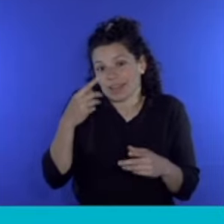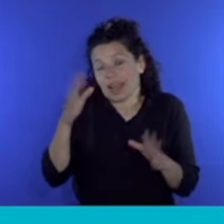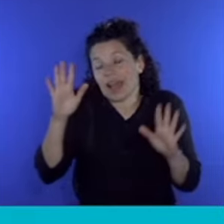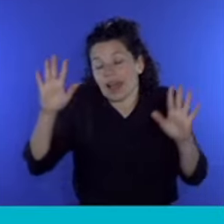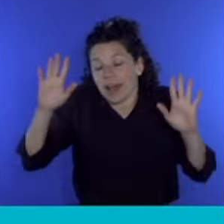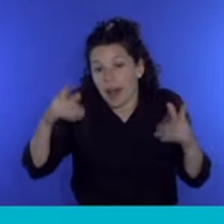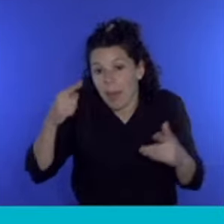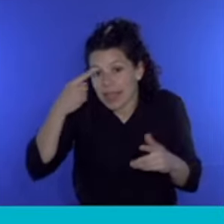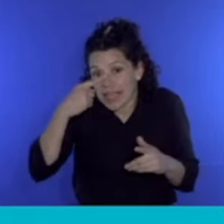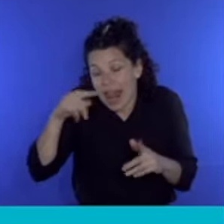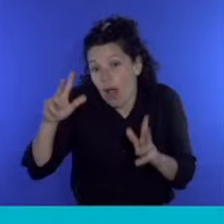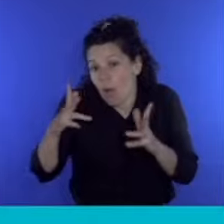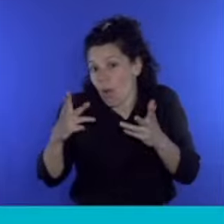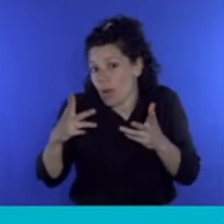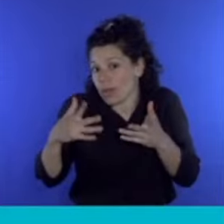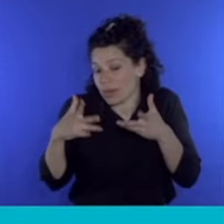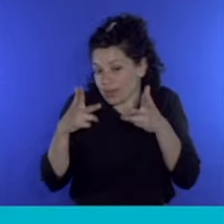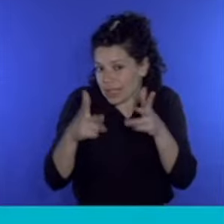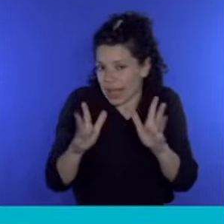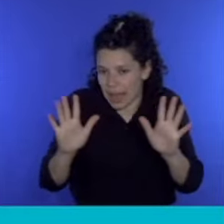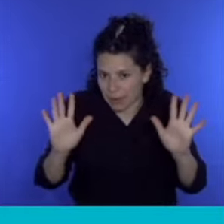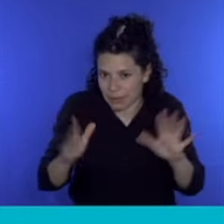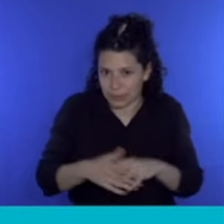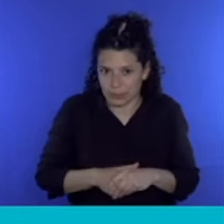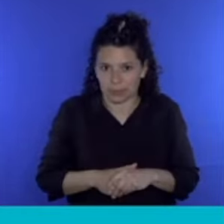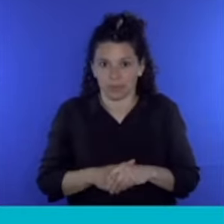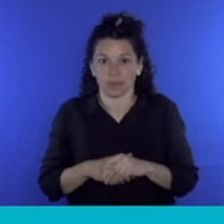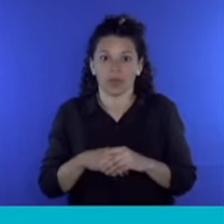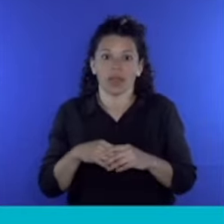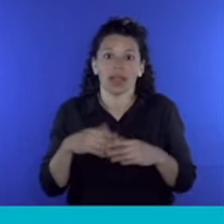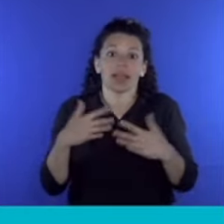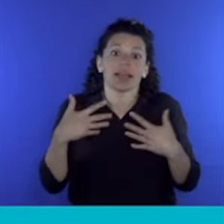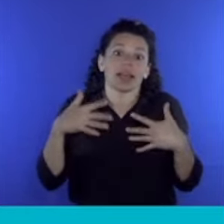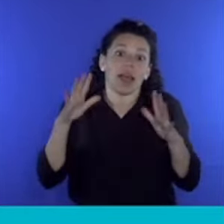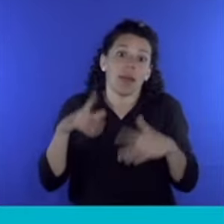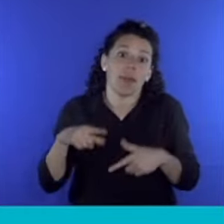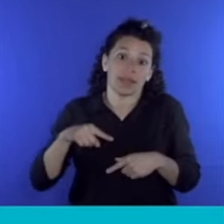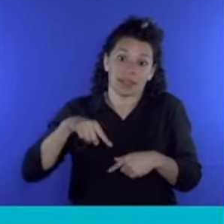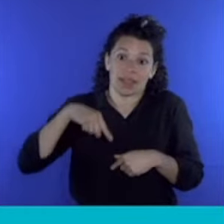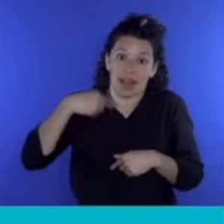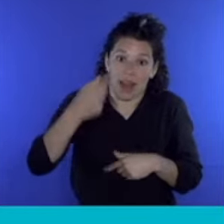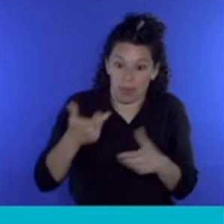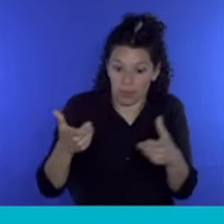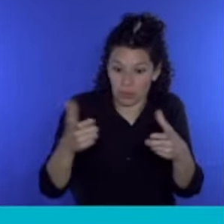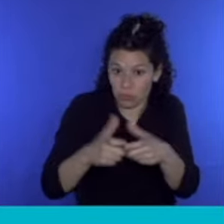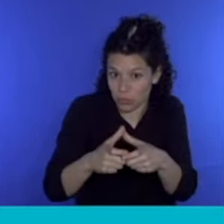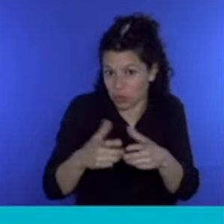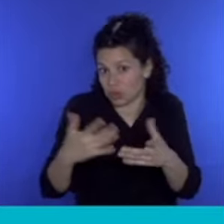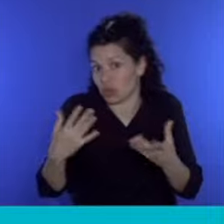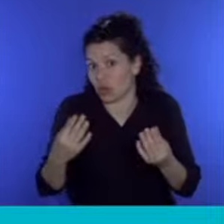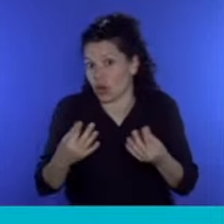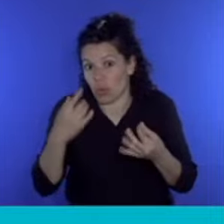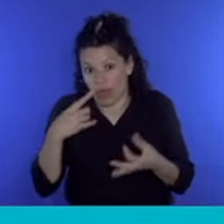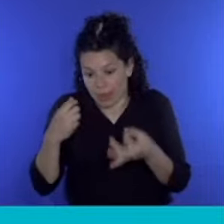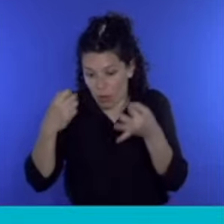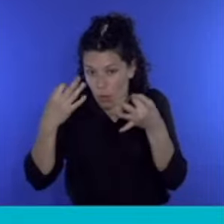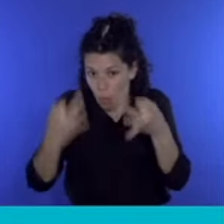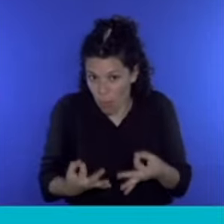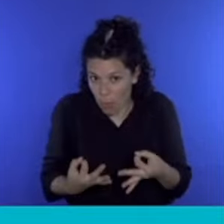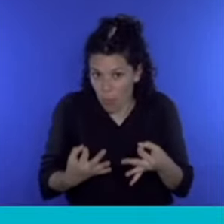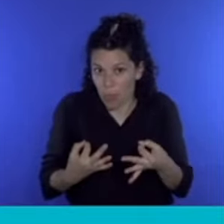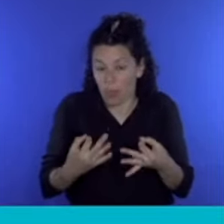Cámara porque probablemente la próxima sesión, dando cumplimiento a los acuerdos en el Frente de